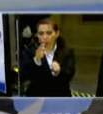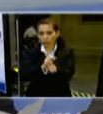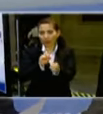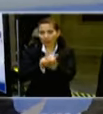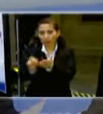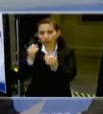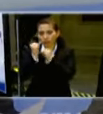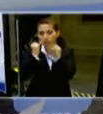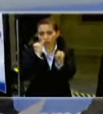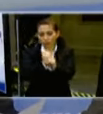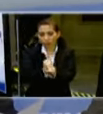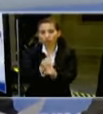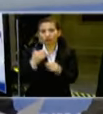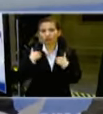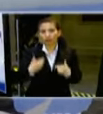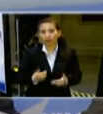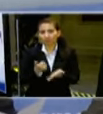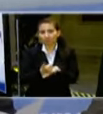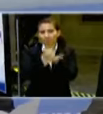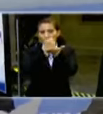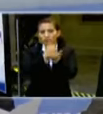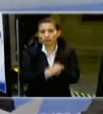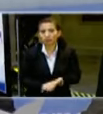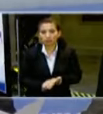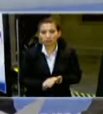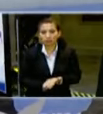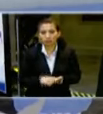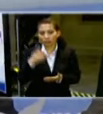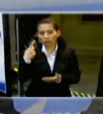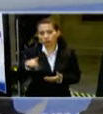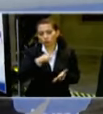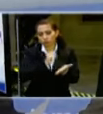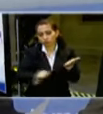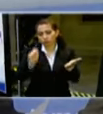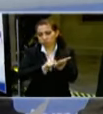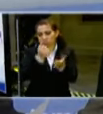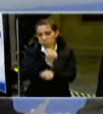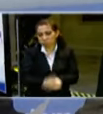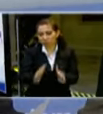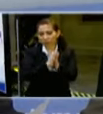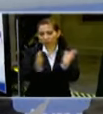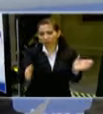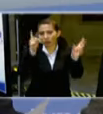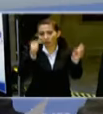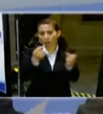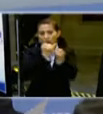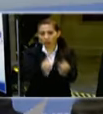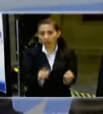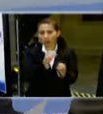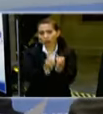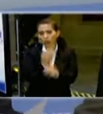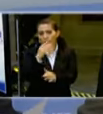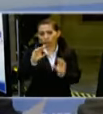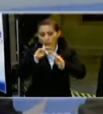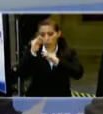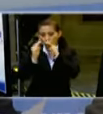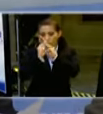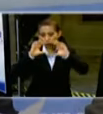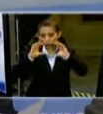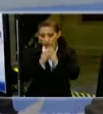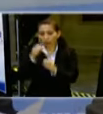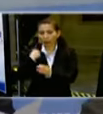derecho internacional humanitario. Entre sus publicaciones destacan los libros La soberanía en tiempos de globalización